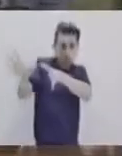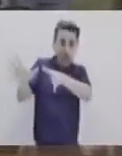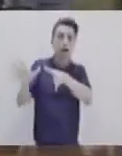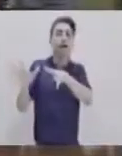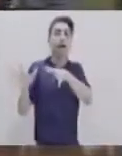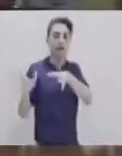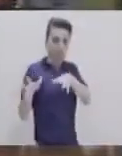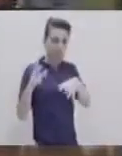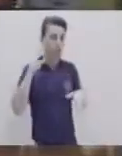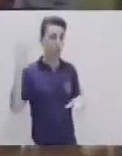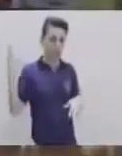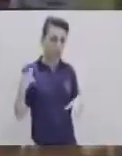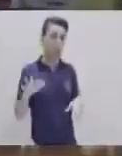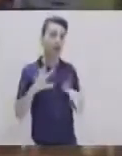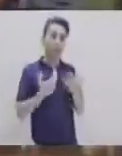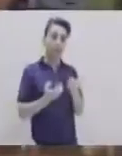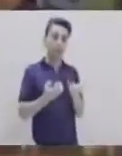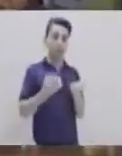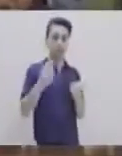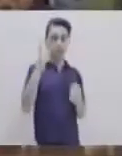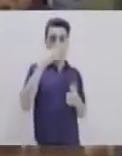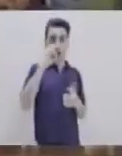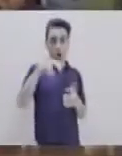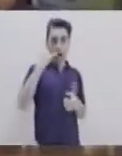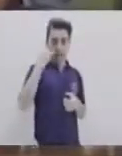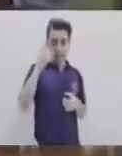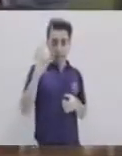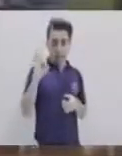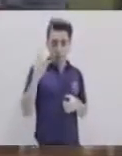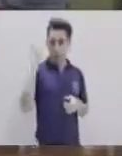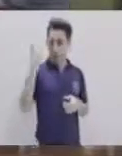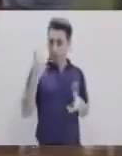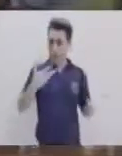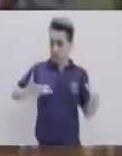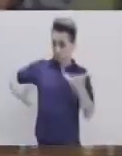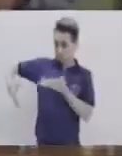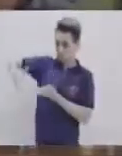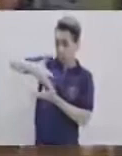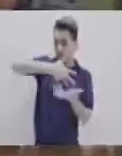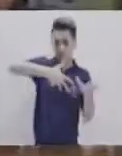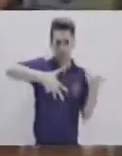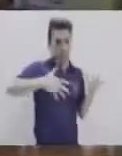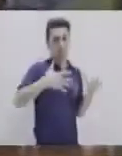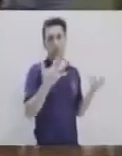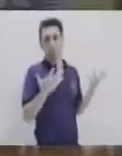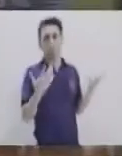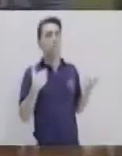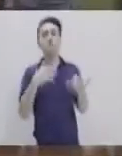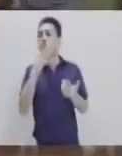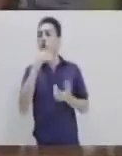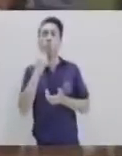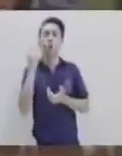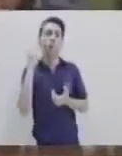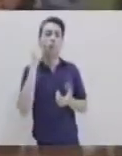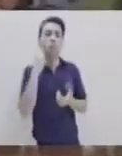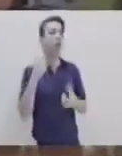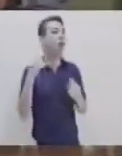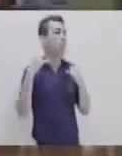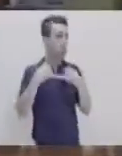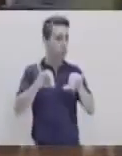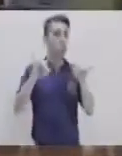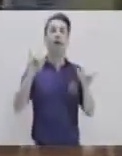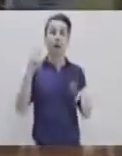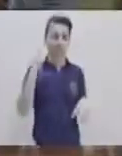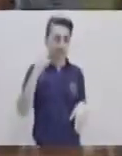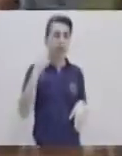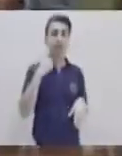algo que nos rodea siempre. Incluso aunque no pudiéramos escuchar, el sonido sigue afectando nuestra